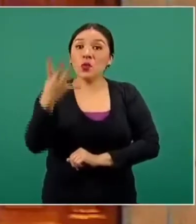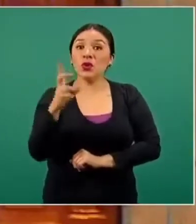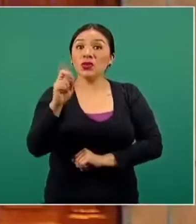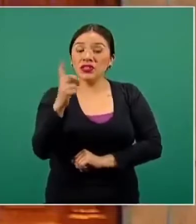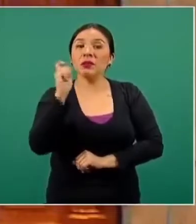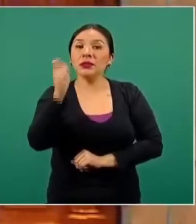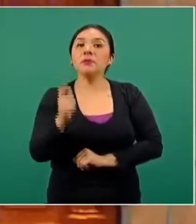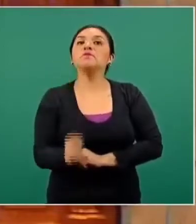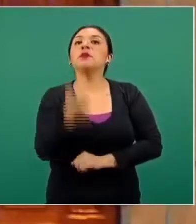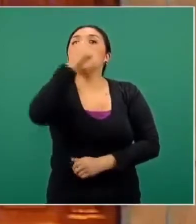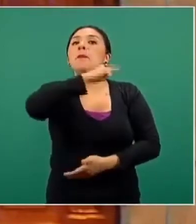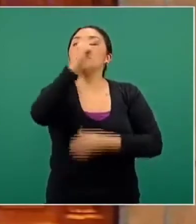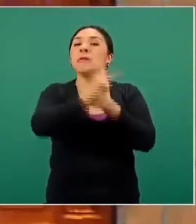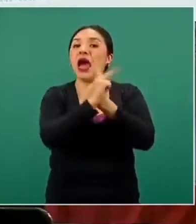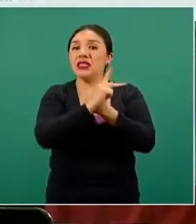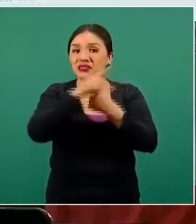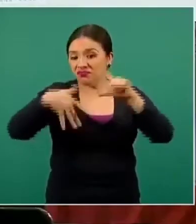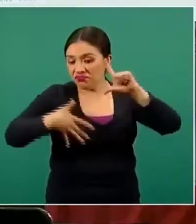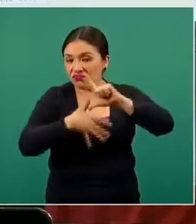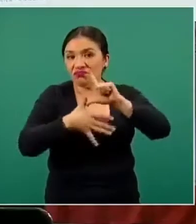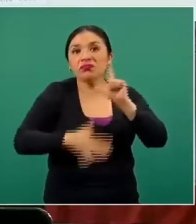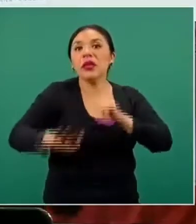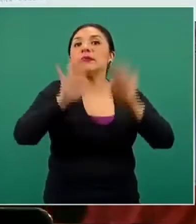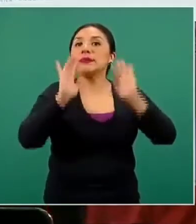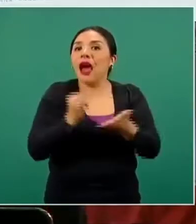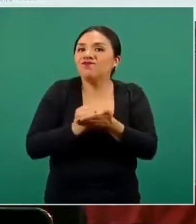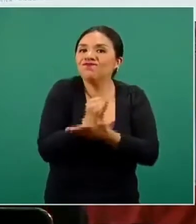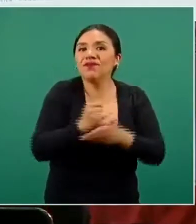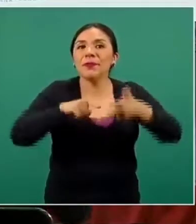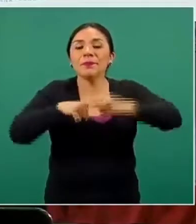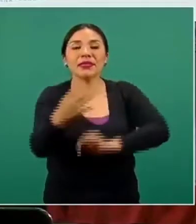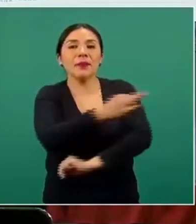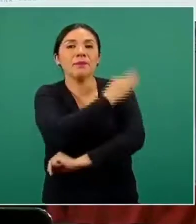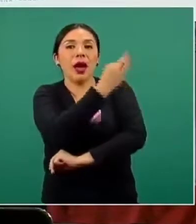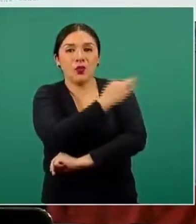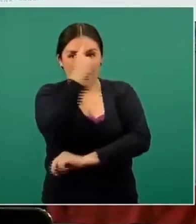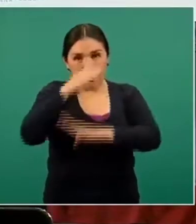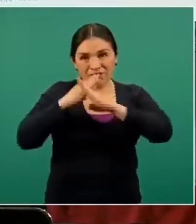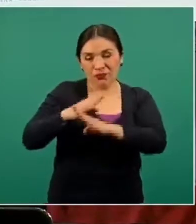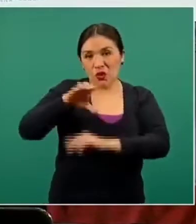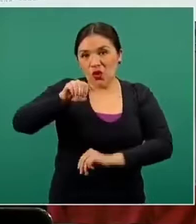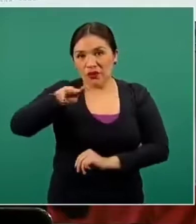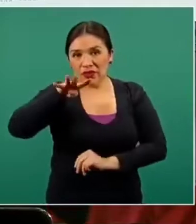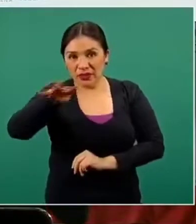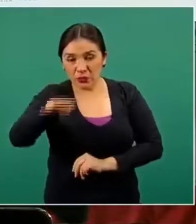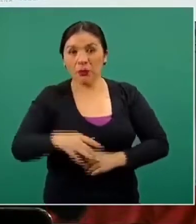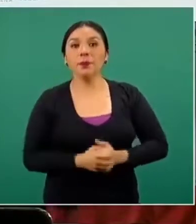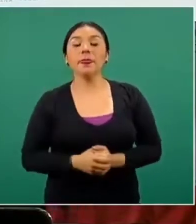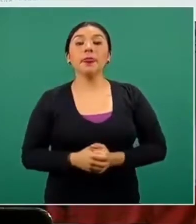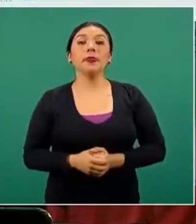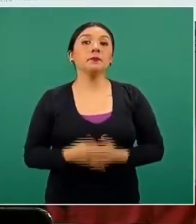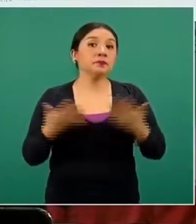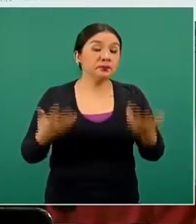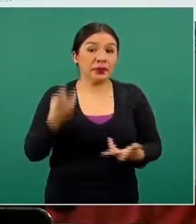el primer país de América Latina que inició la vacunación contra COVID-19. En el